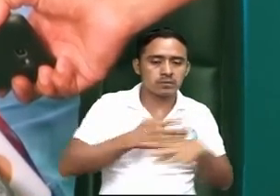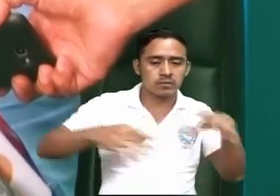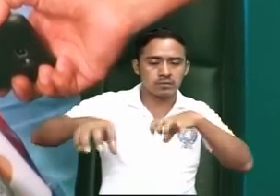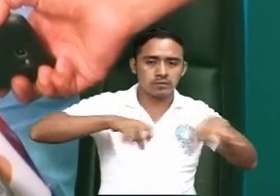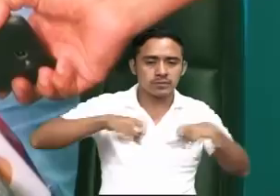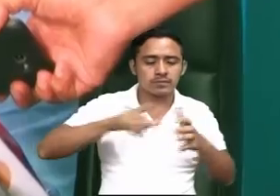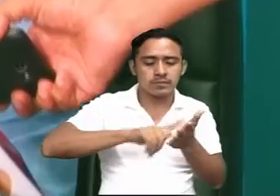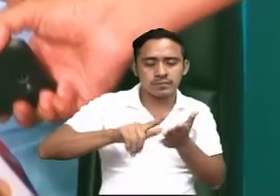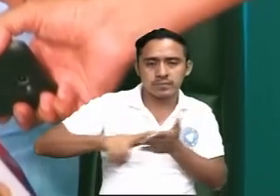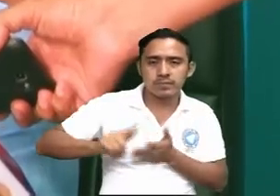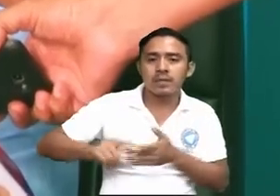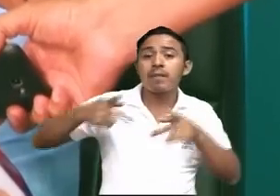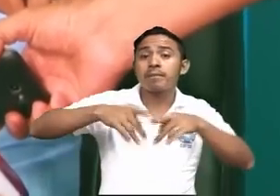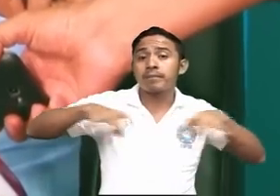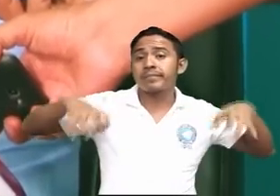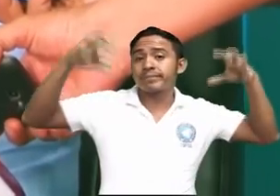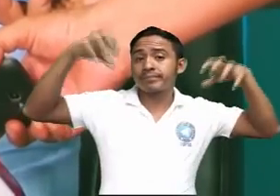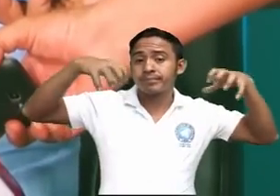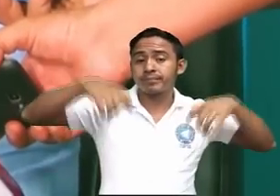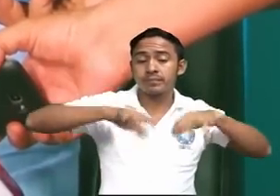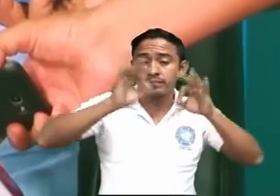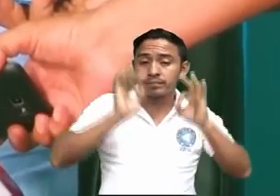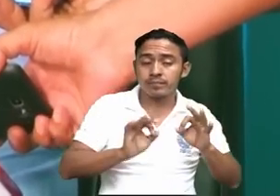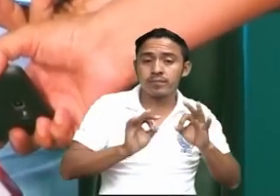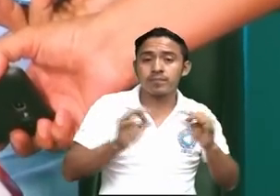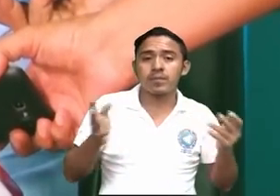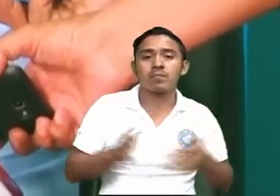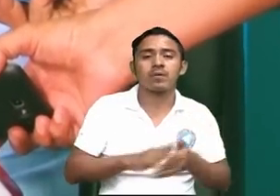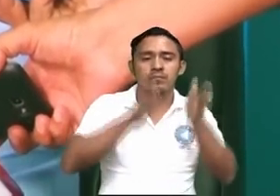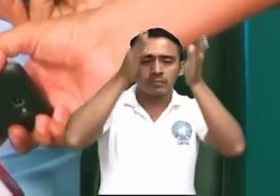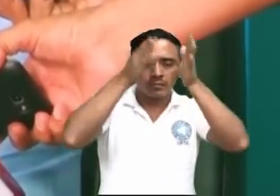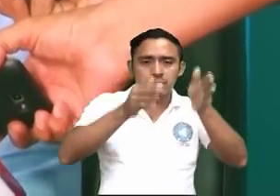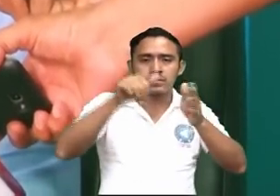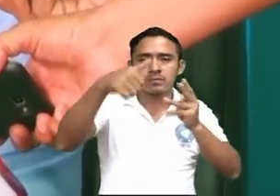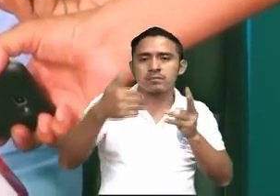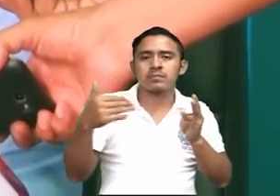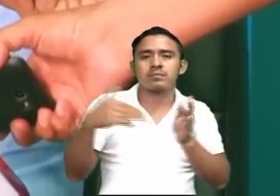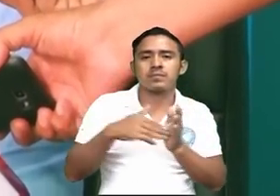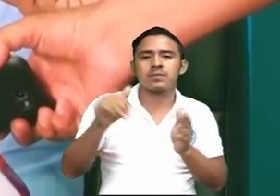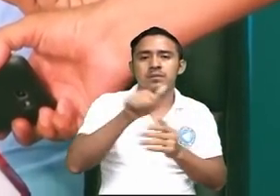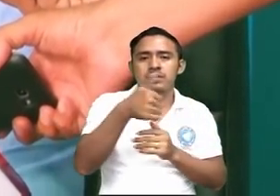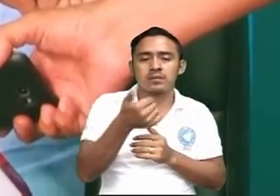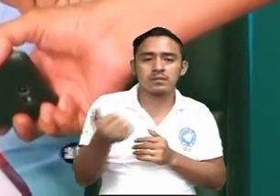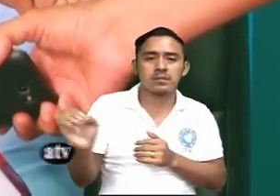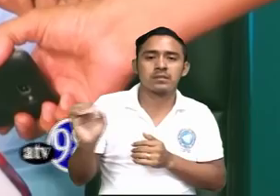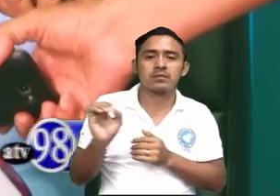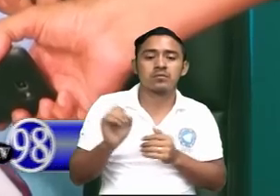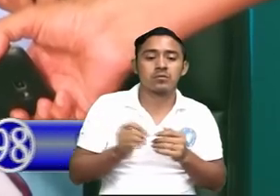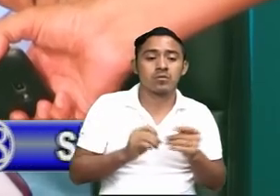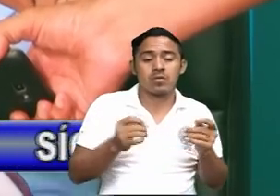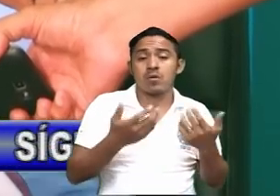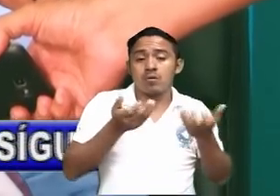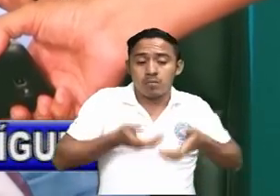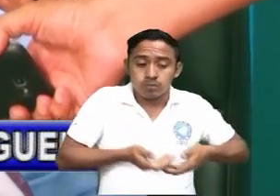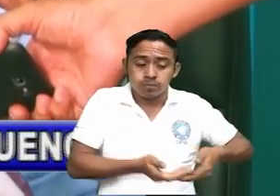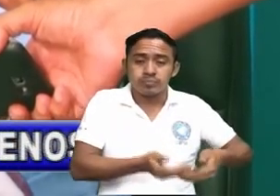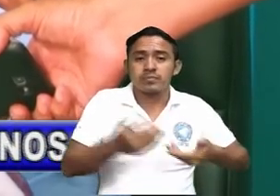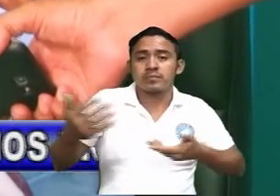en el marco del Plan Invierno Seguro, en donde se atendieron a 6.631 cauces y